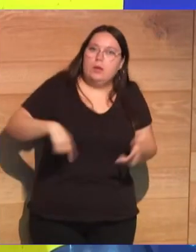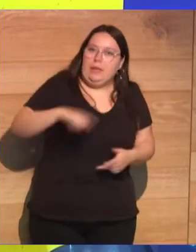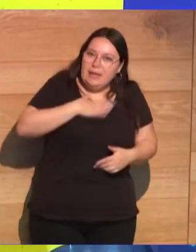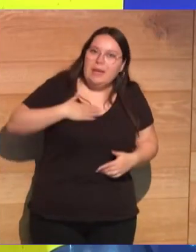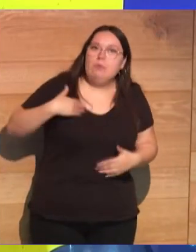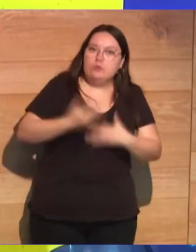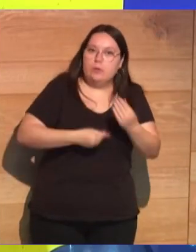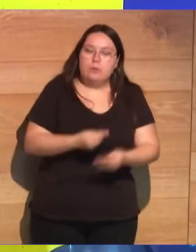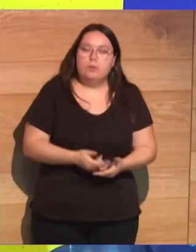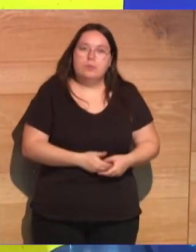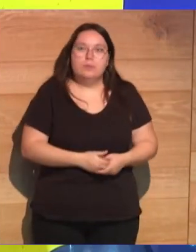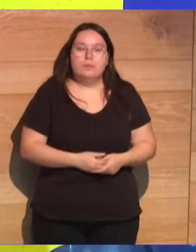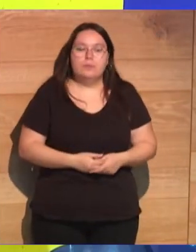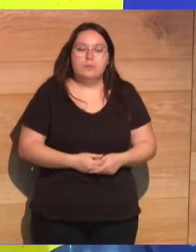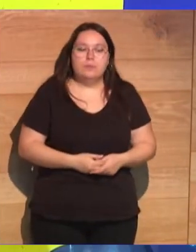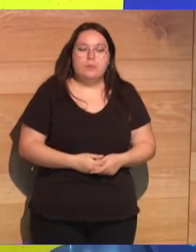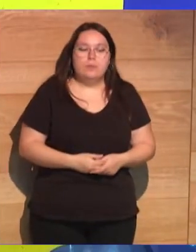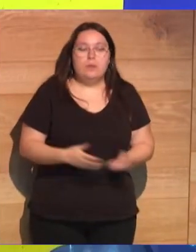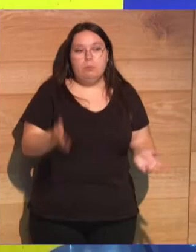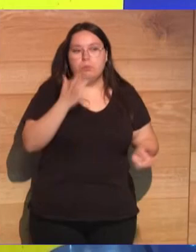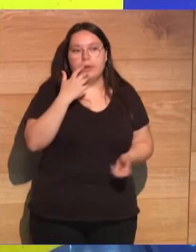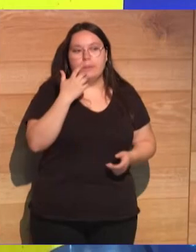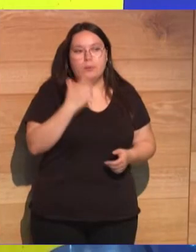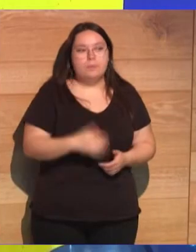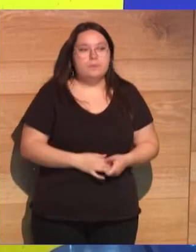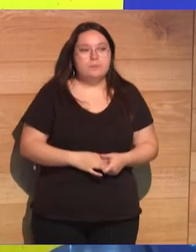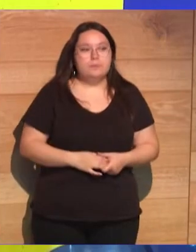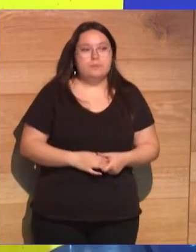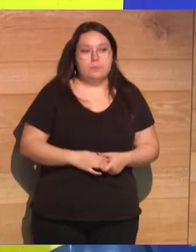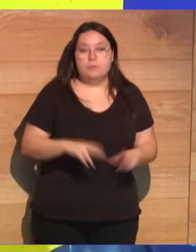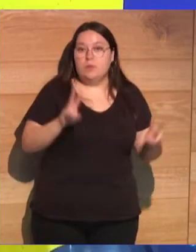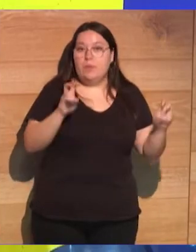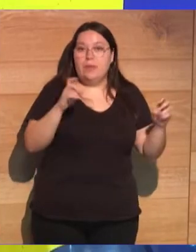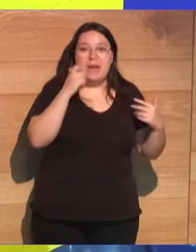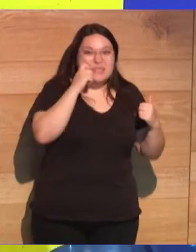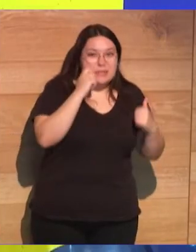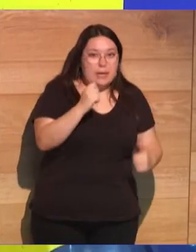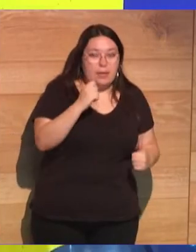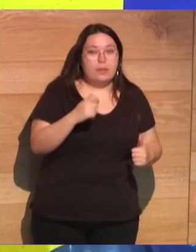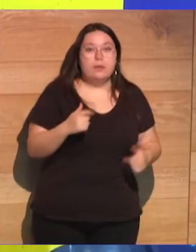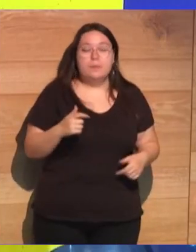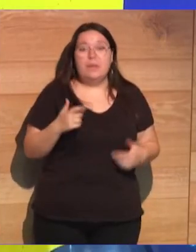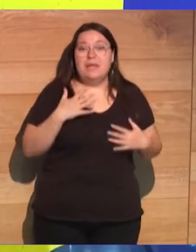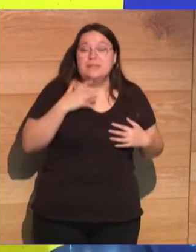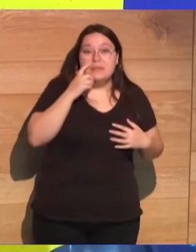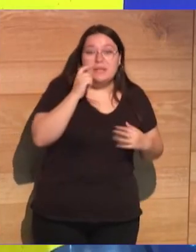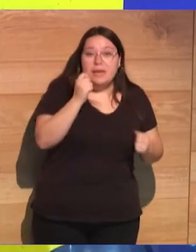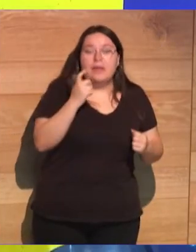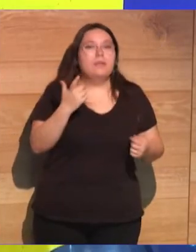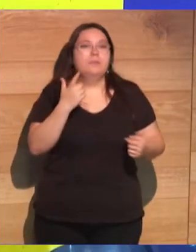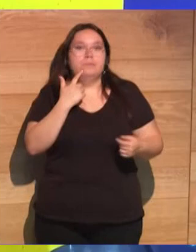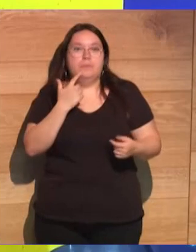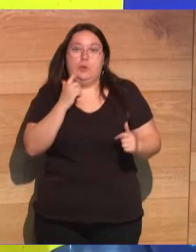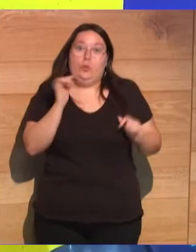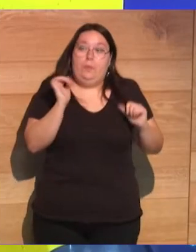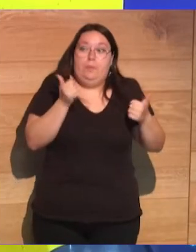hacerlo. Y esto, por ejemplo, me baso en la sanidad. En la sanidad, en un momento dado, se dijo por principio, porque